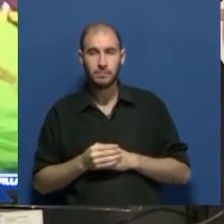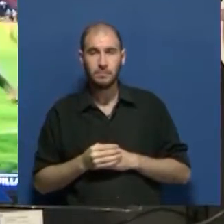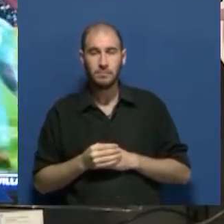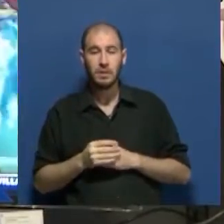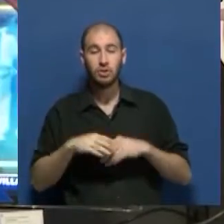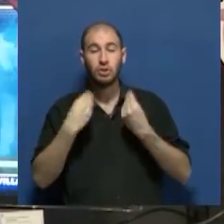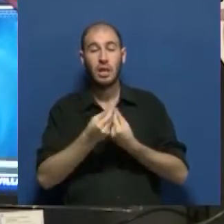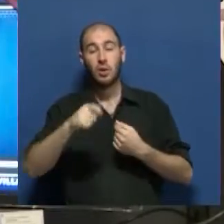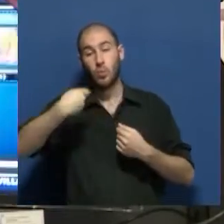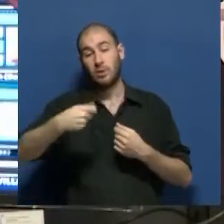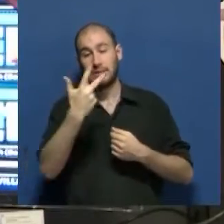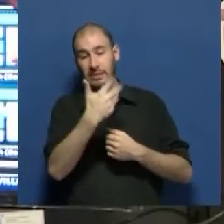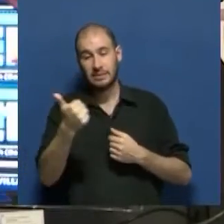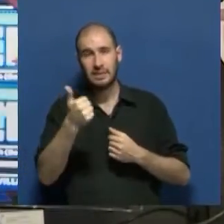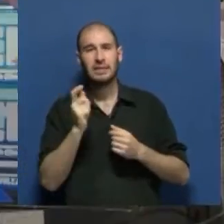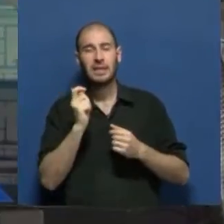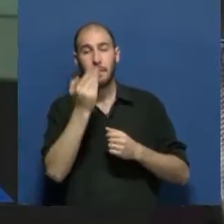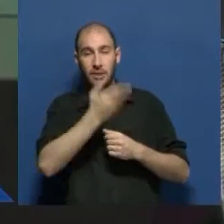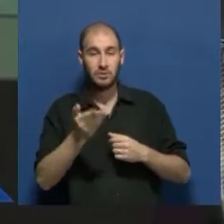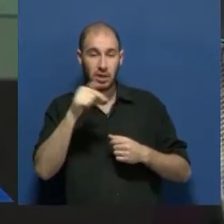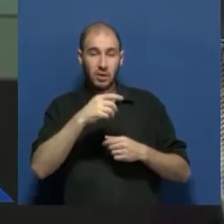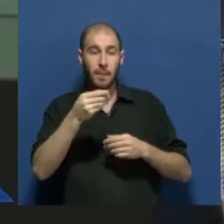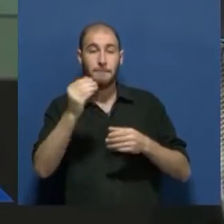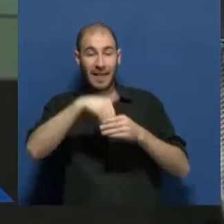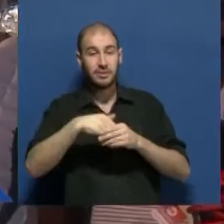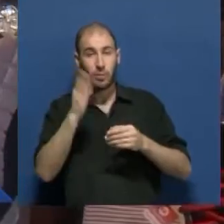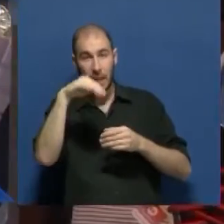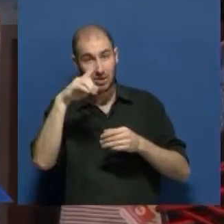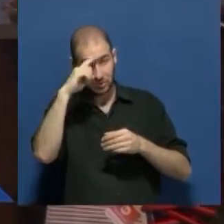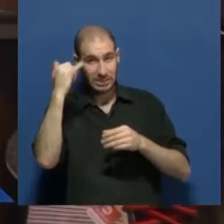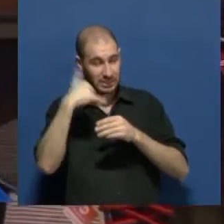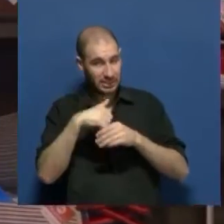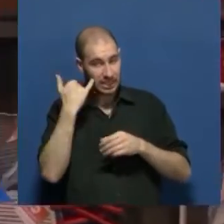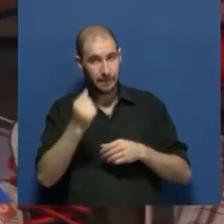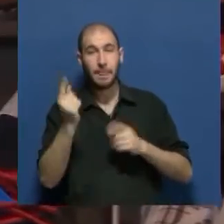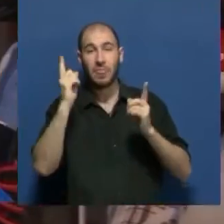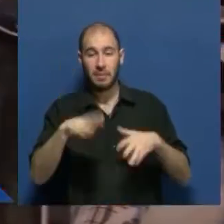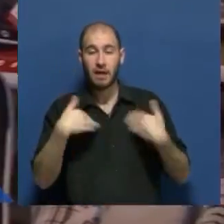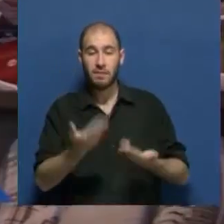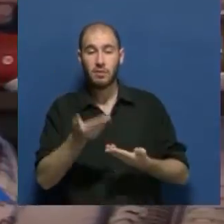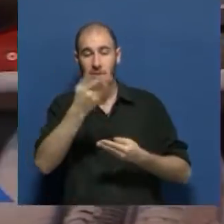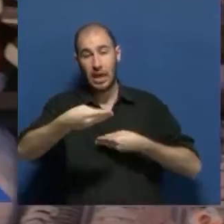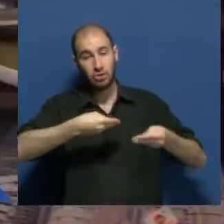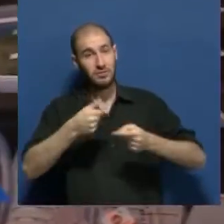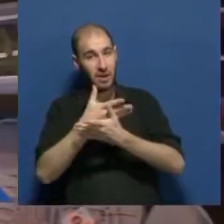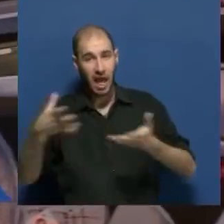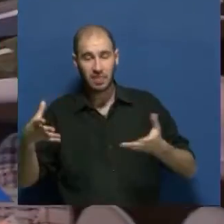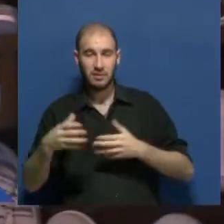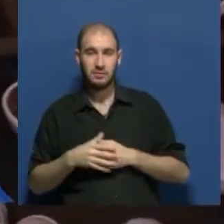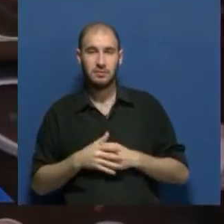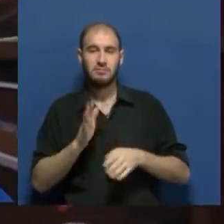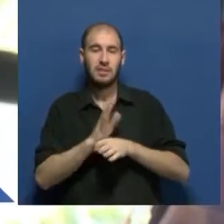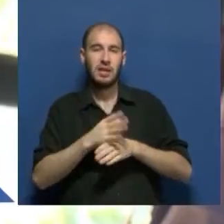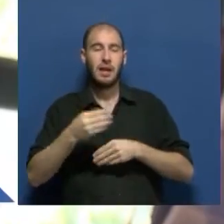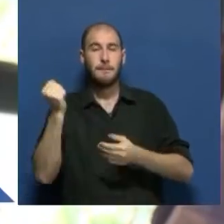de 36 cuotas es para aquellos que ya tienen cuenta en el Banco Nación, y lo otro favorece a los grandes negocios, es decir,